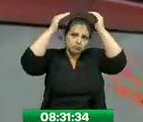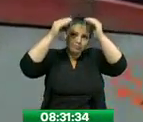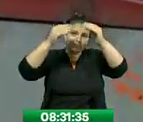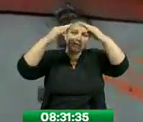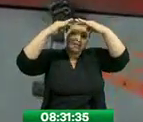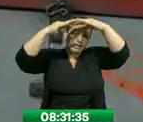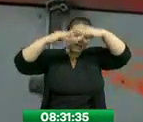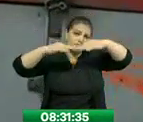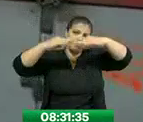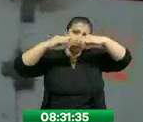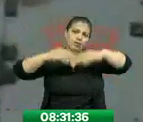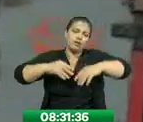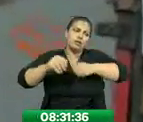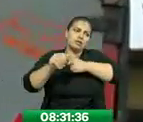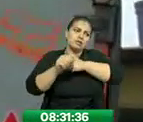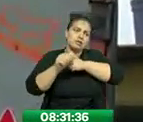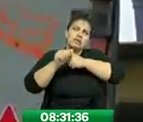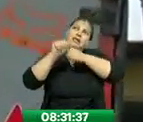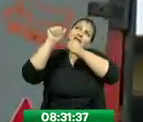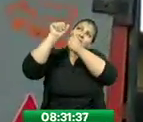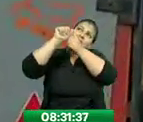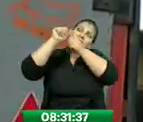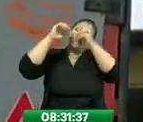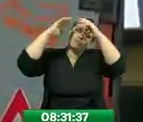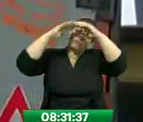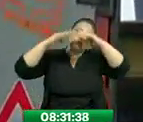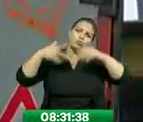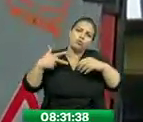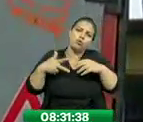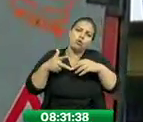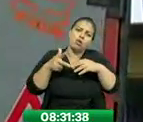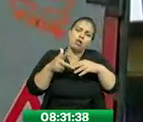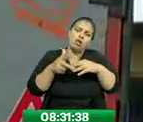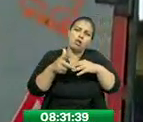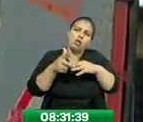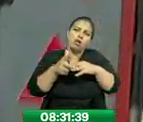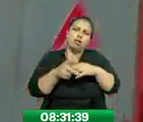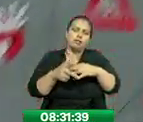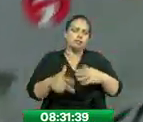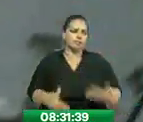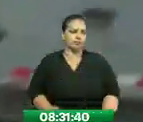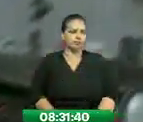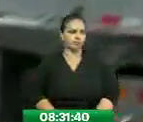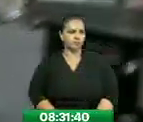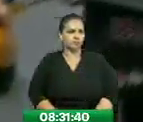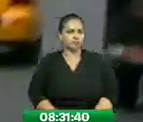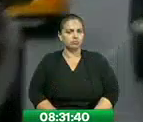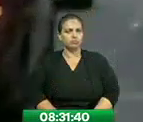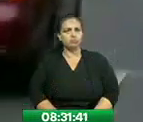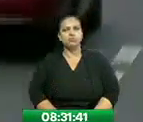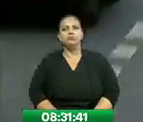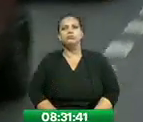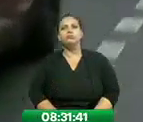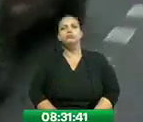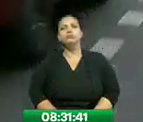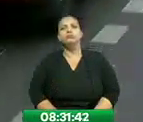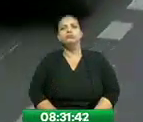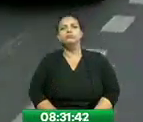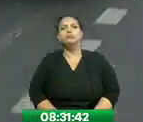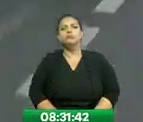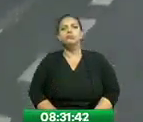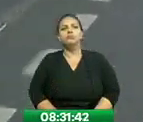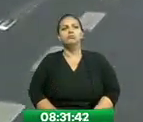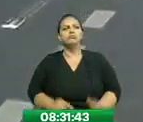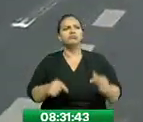que ya le dejaron muy bajo el cable y yo llegué. Porque yo ya de aquí, yo dejo el bloque ya... Ya es ya siquiera